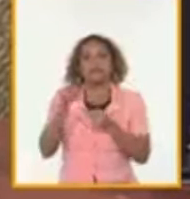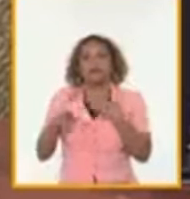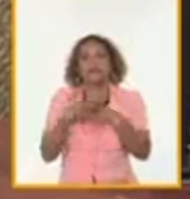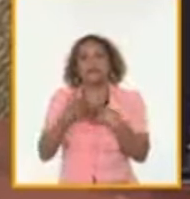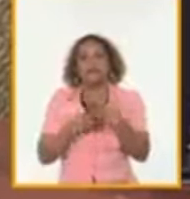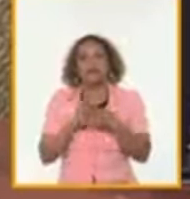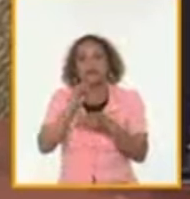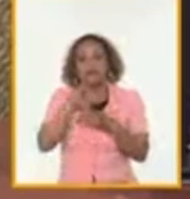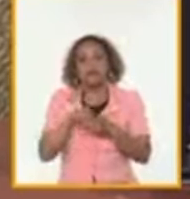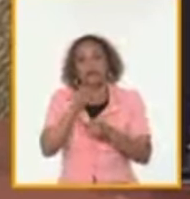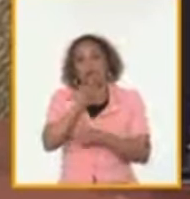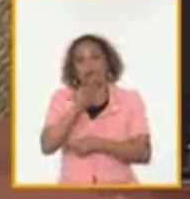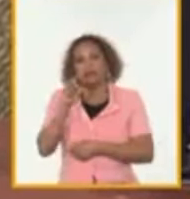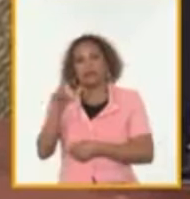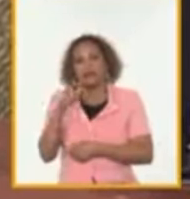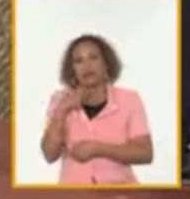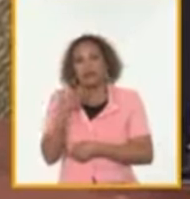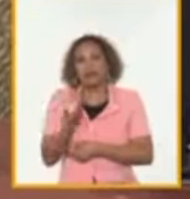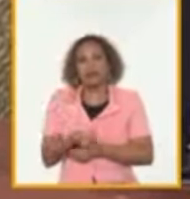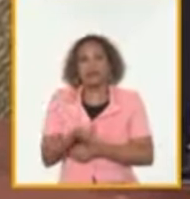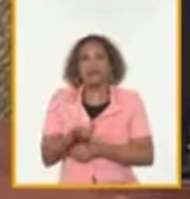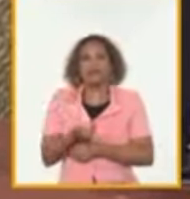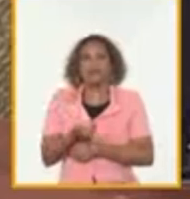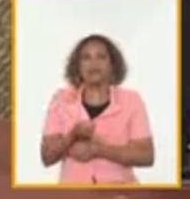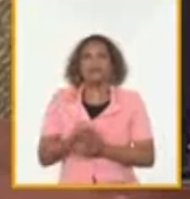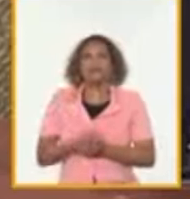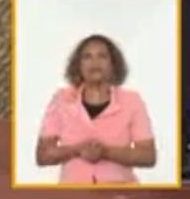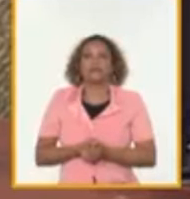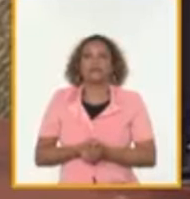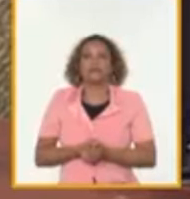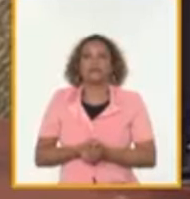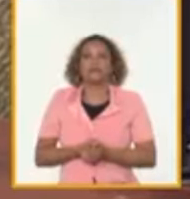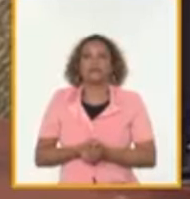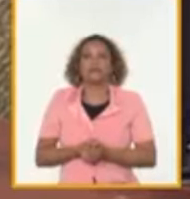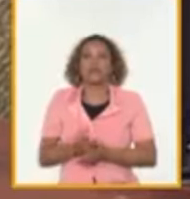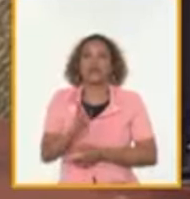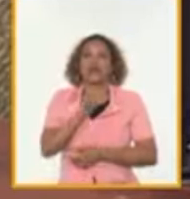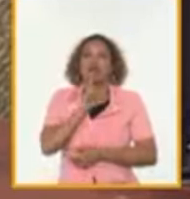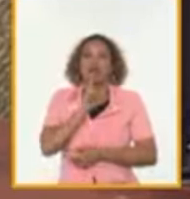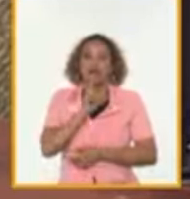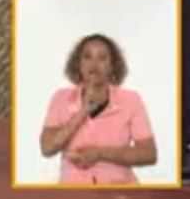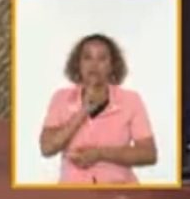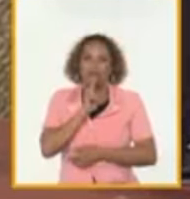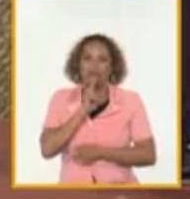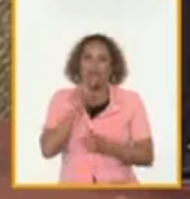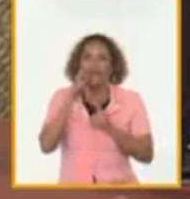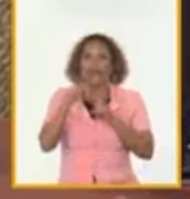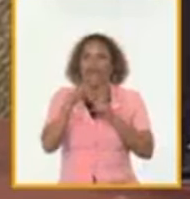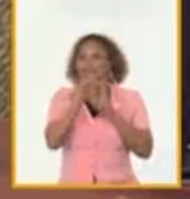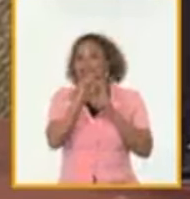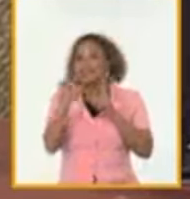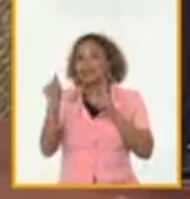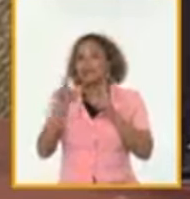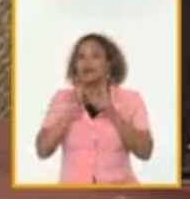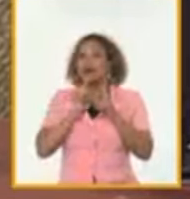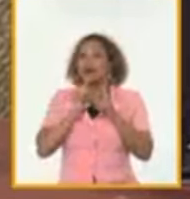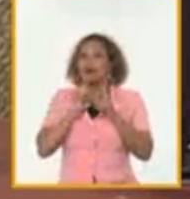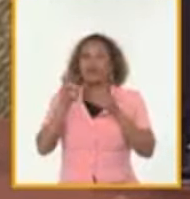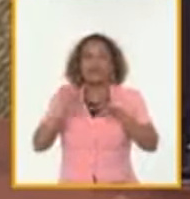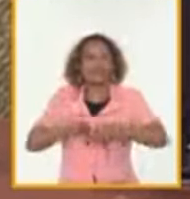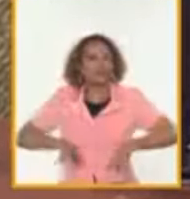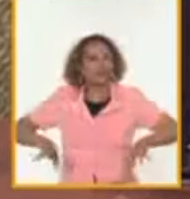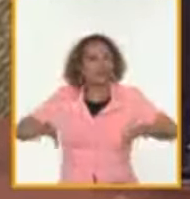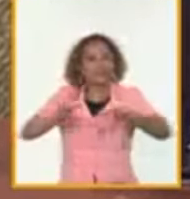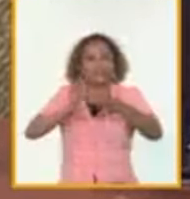tenemos en la provincia de villaclara y se trata del tema agua la situación con con el agua en la